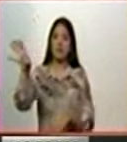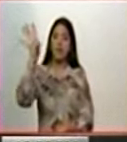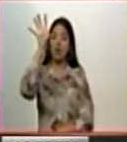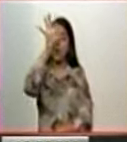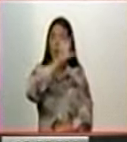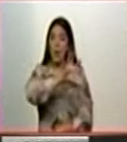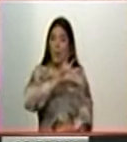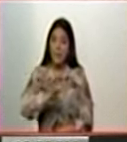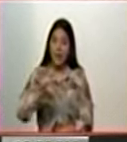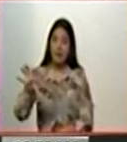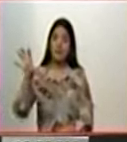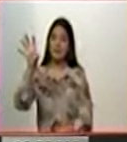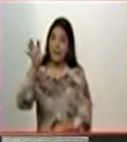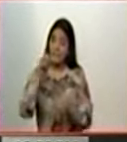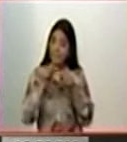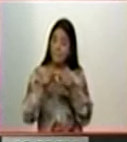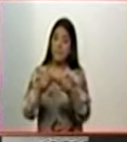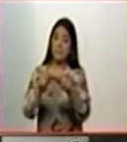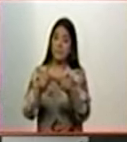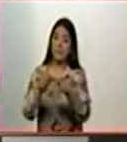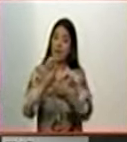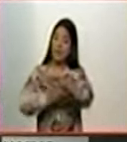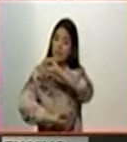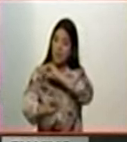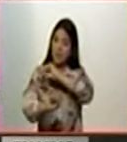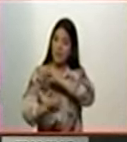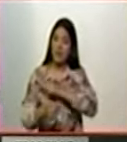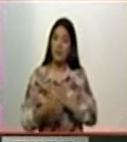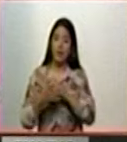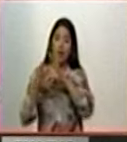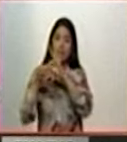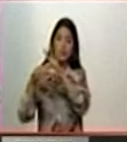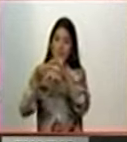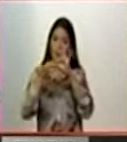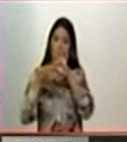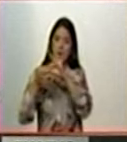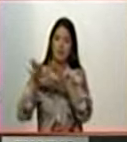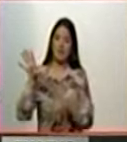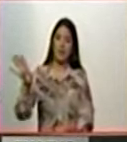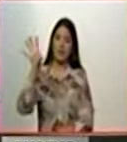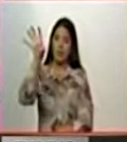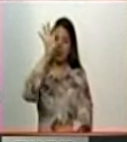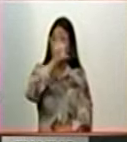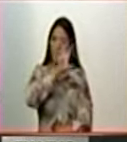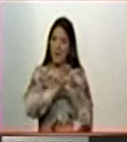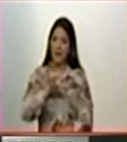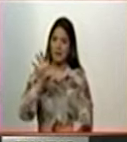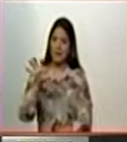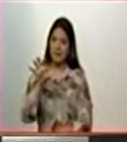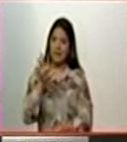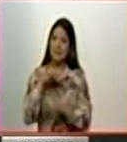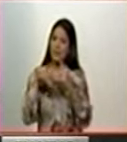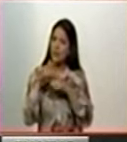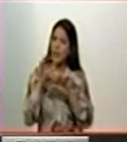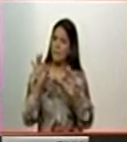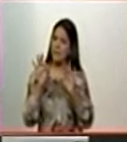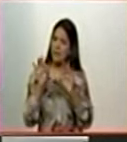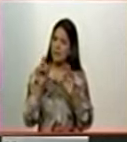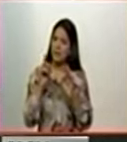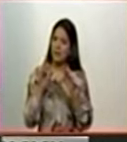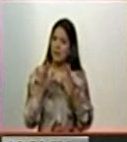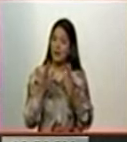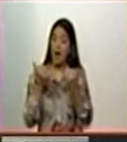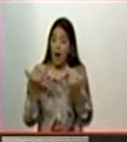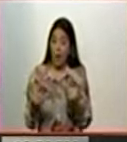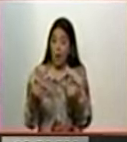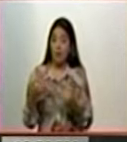países, seguir consolidando y defendiendo la soberanía de nuestros países. Momentos muy particulares vivimos hoy